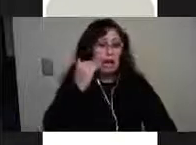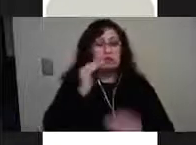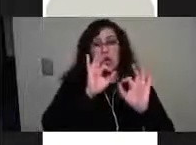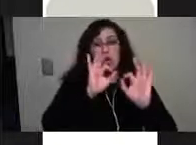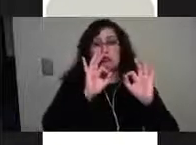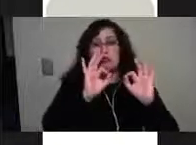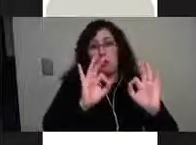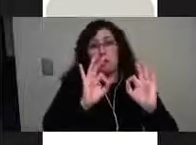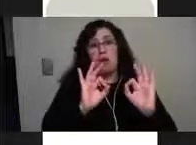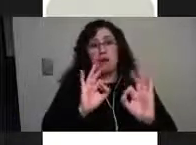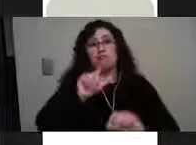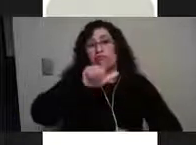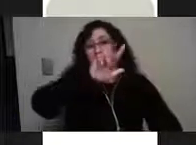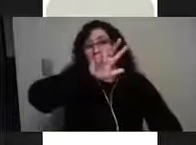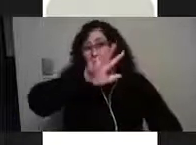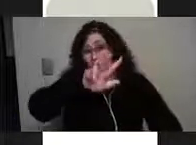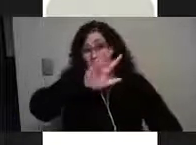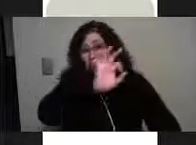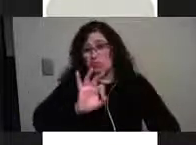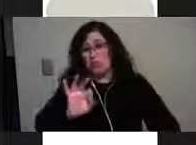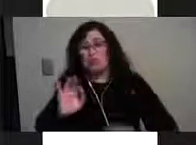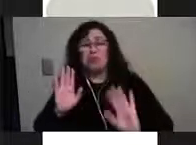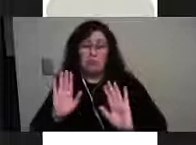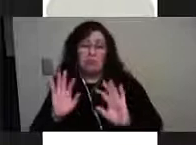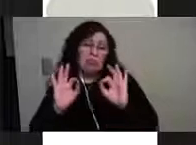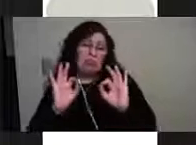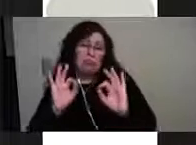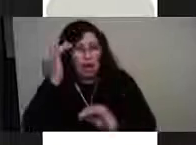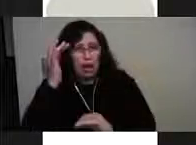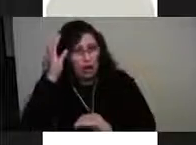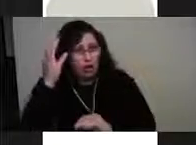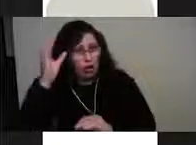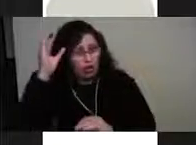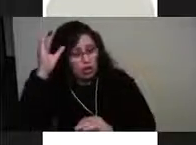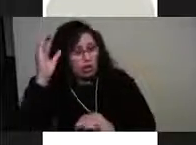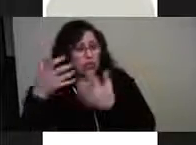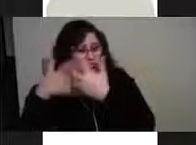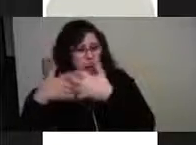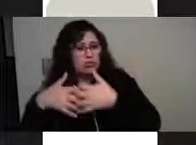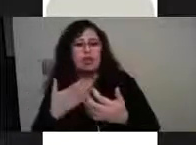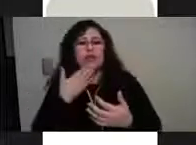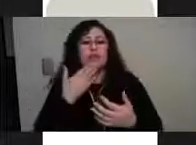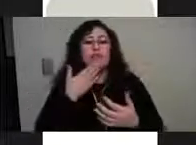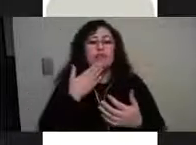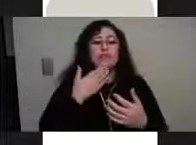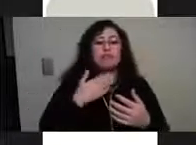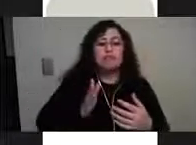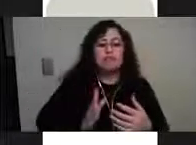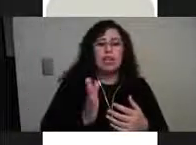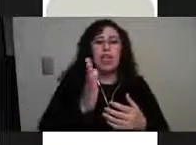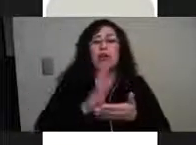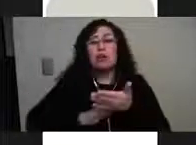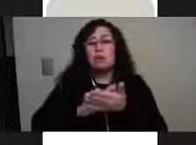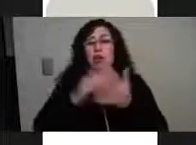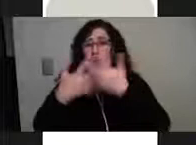a nivel subcortical y se preserva las funciones de las zonas corticales a nivel